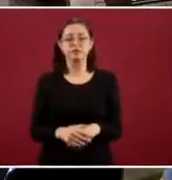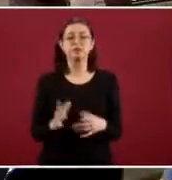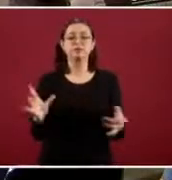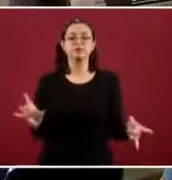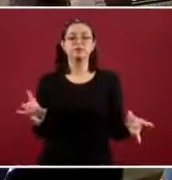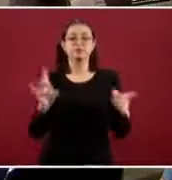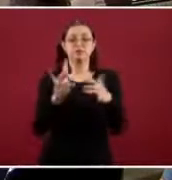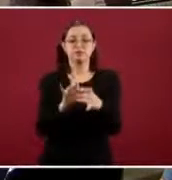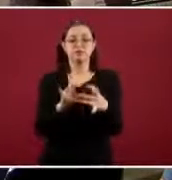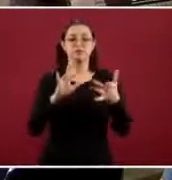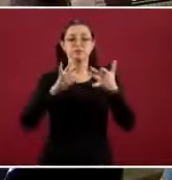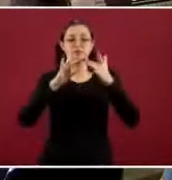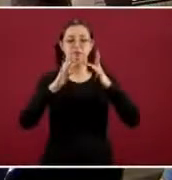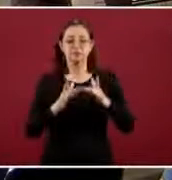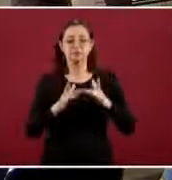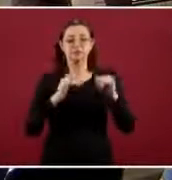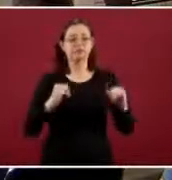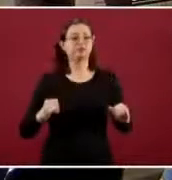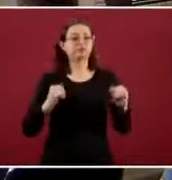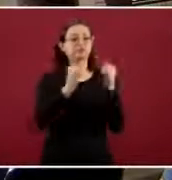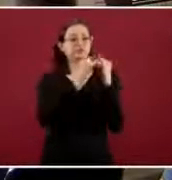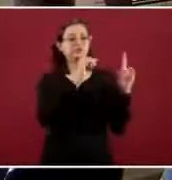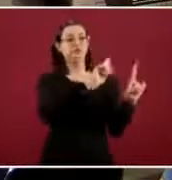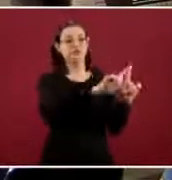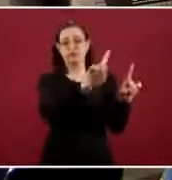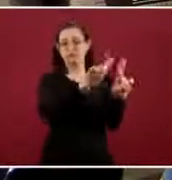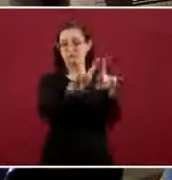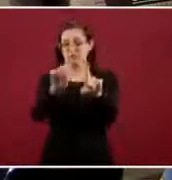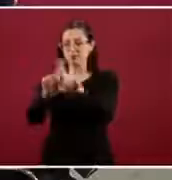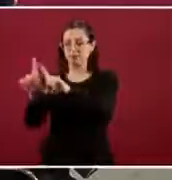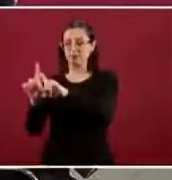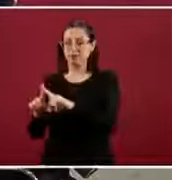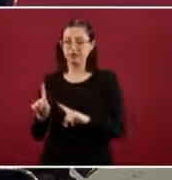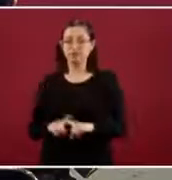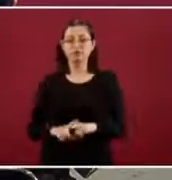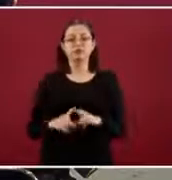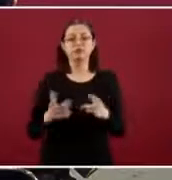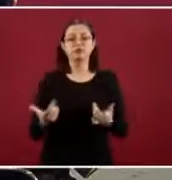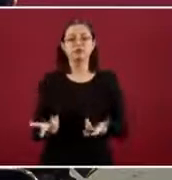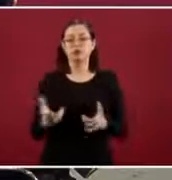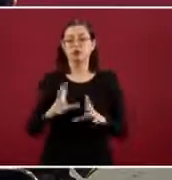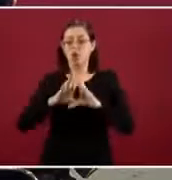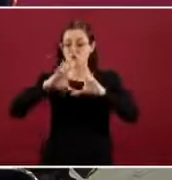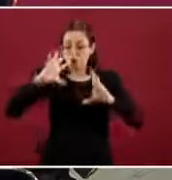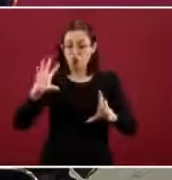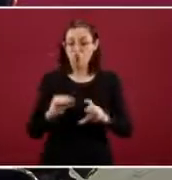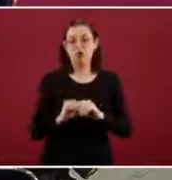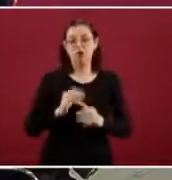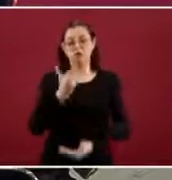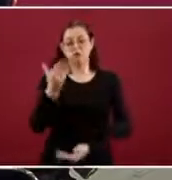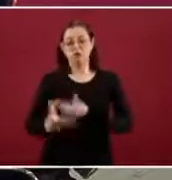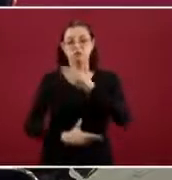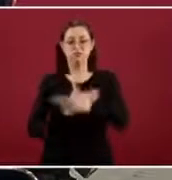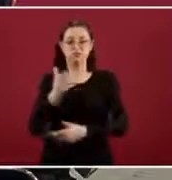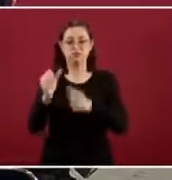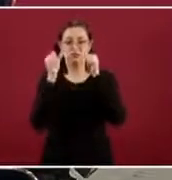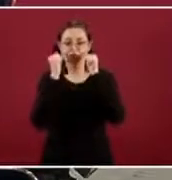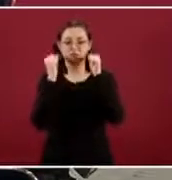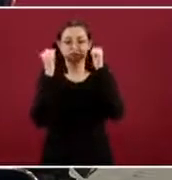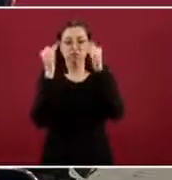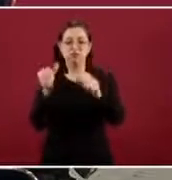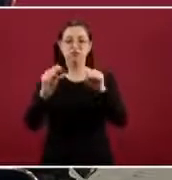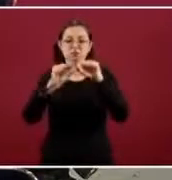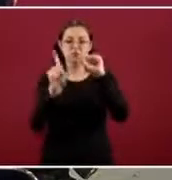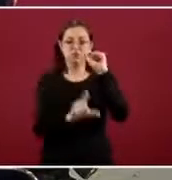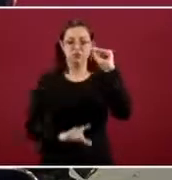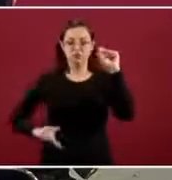vinculada con una red de varias instituciones donde concentramos en un solo mapa todos los servicios de atención que brinda el Estado mexicano